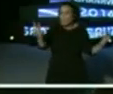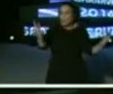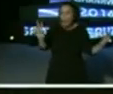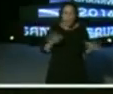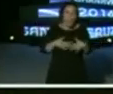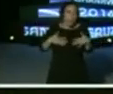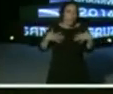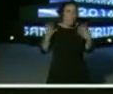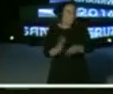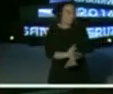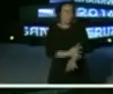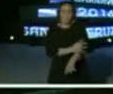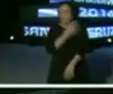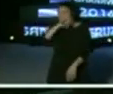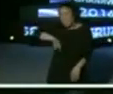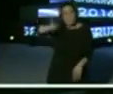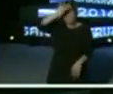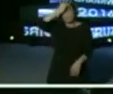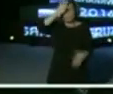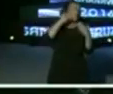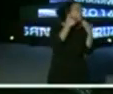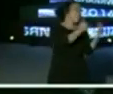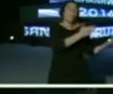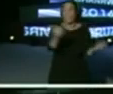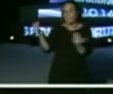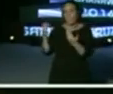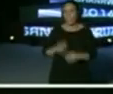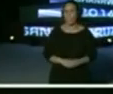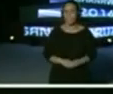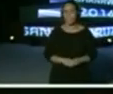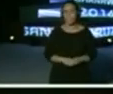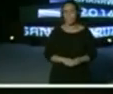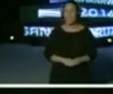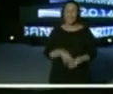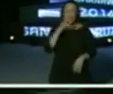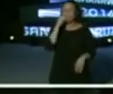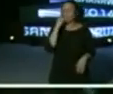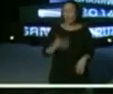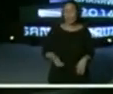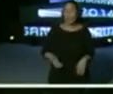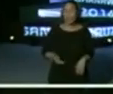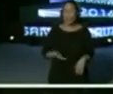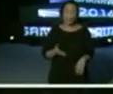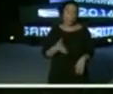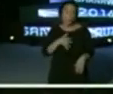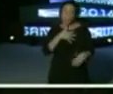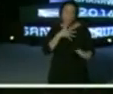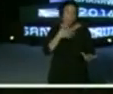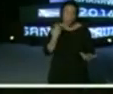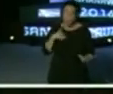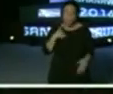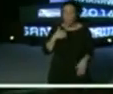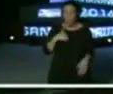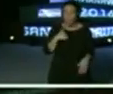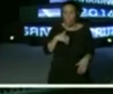pelos. ¡Impresionante! Muchísimas gracias. Bueno, vamos rápidamente. Antes